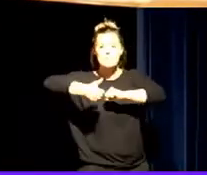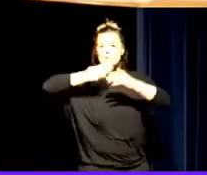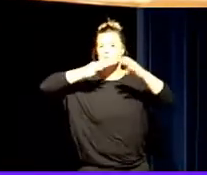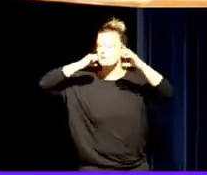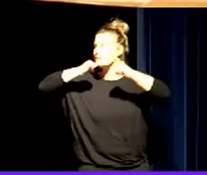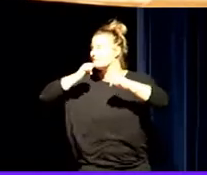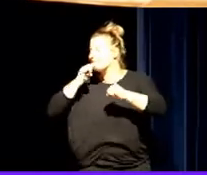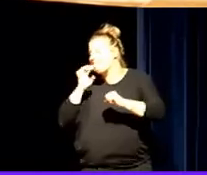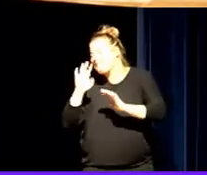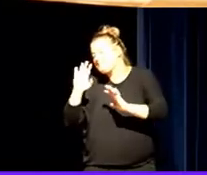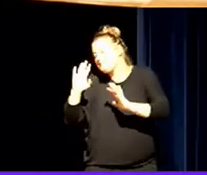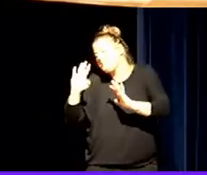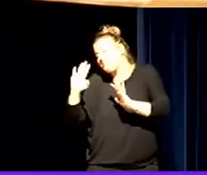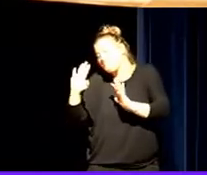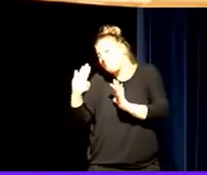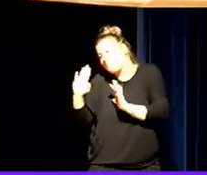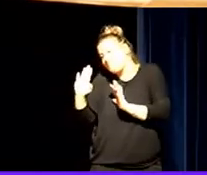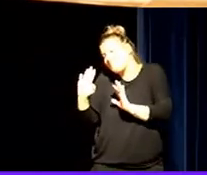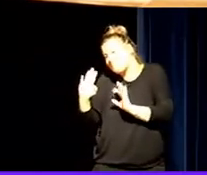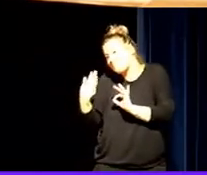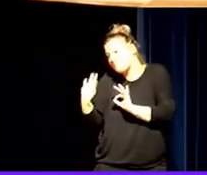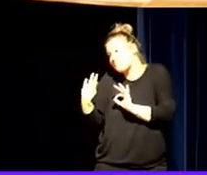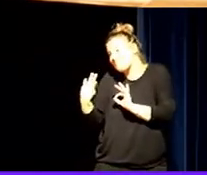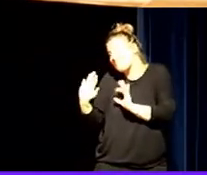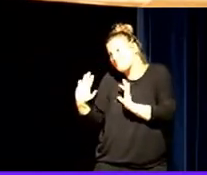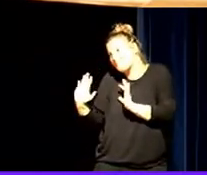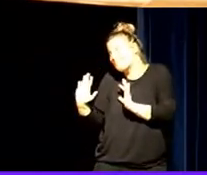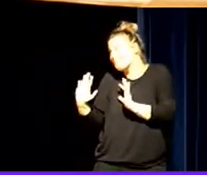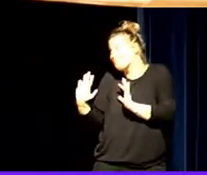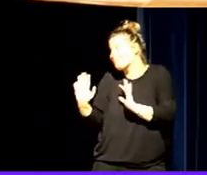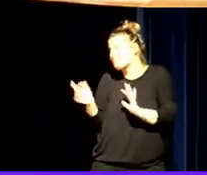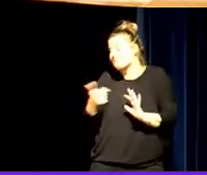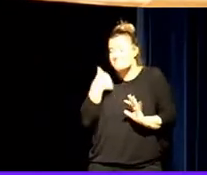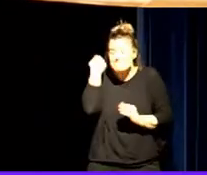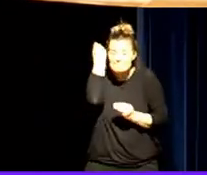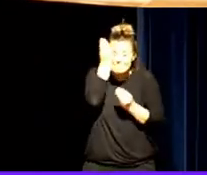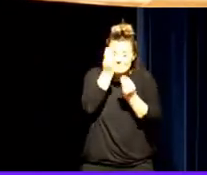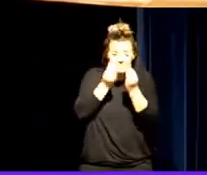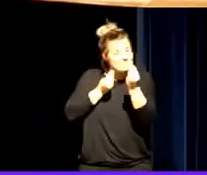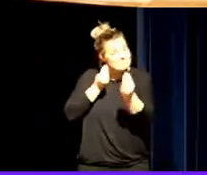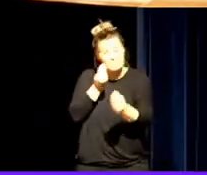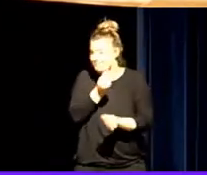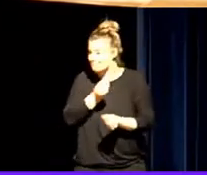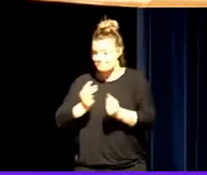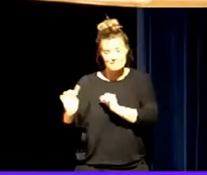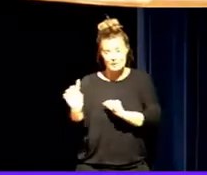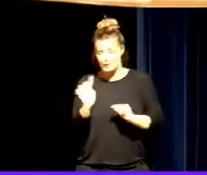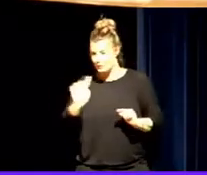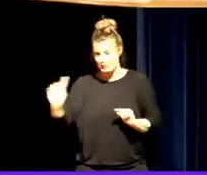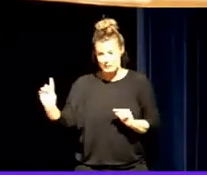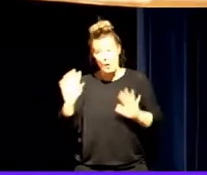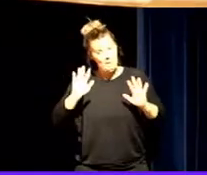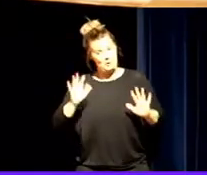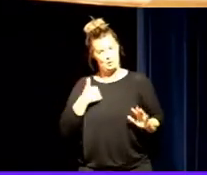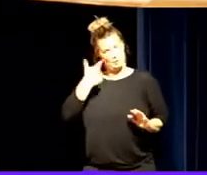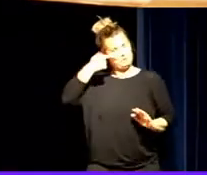Yo creo que que no, pero no soy una